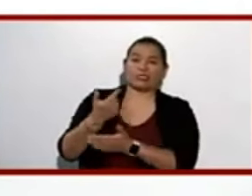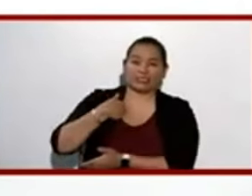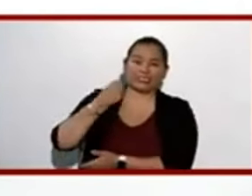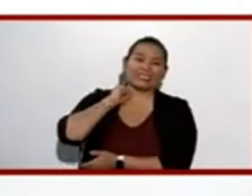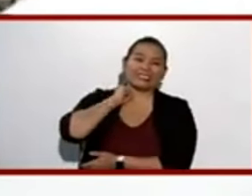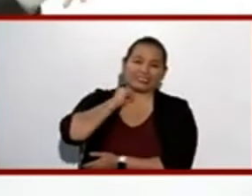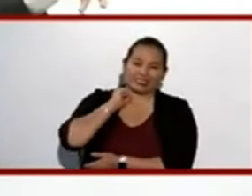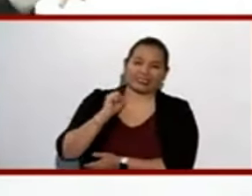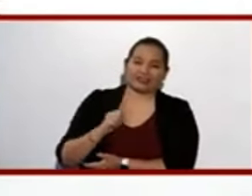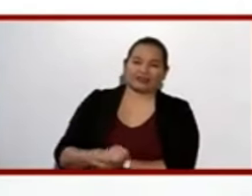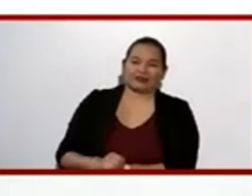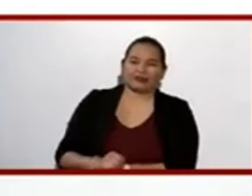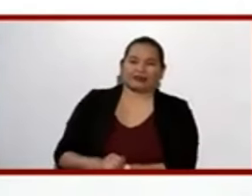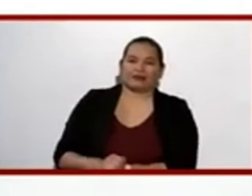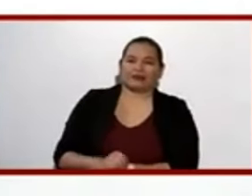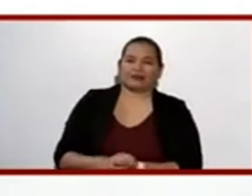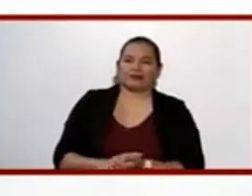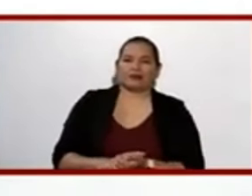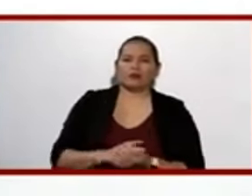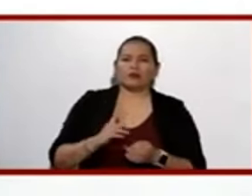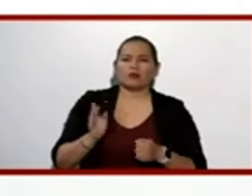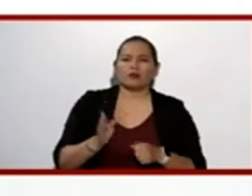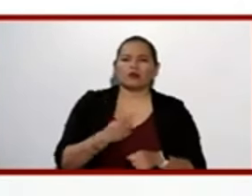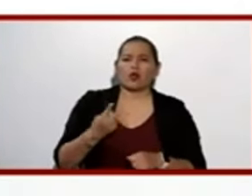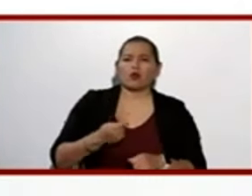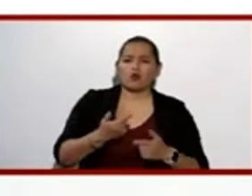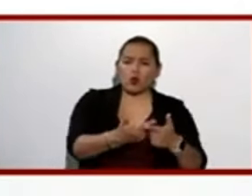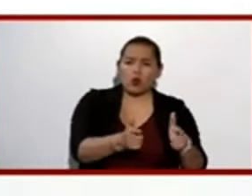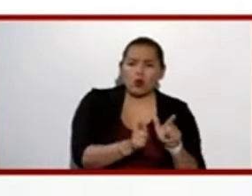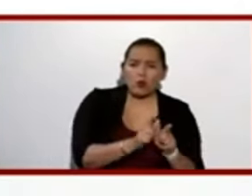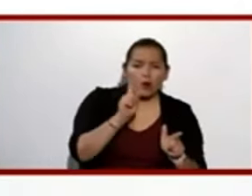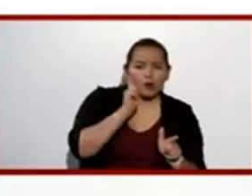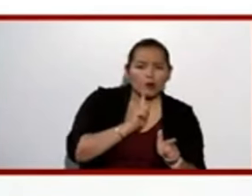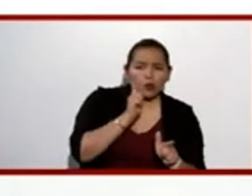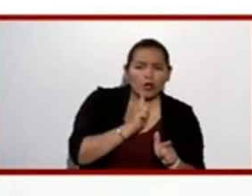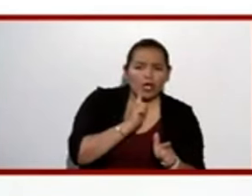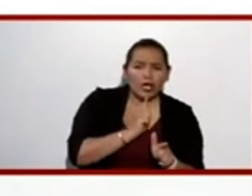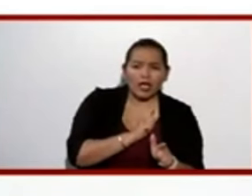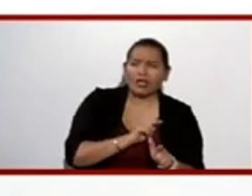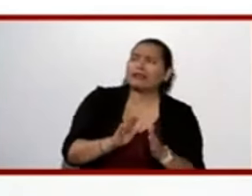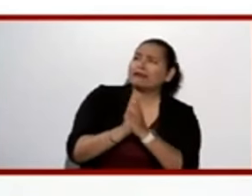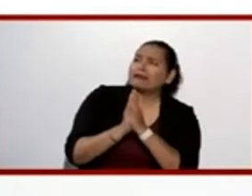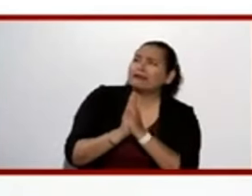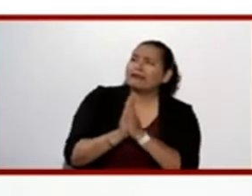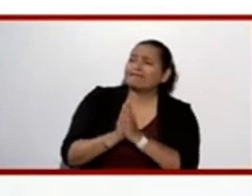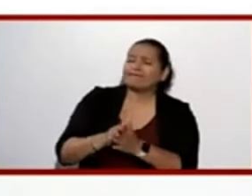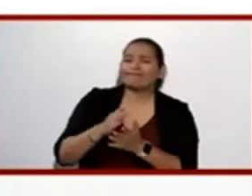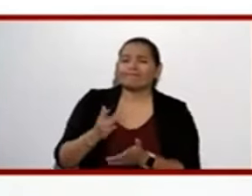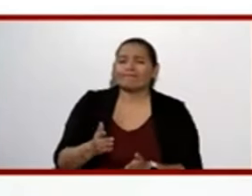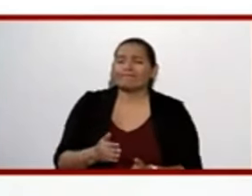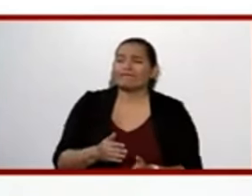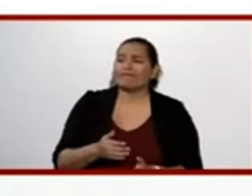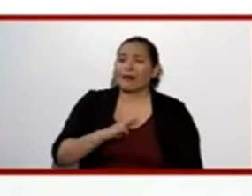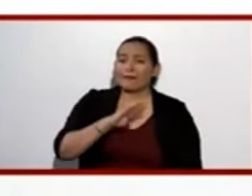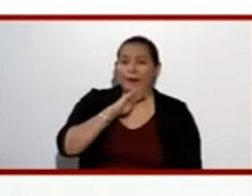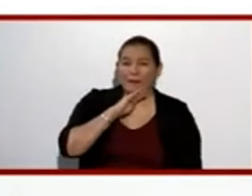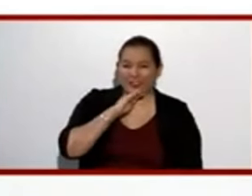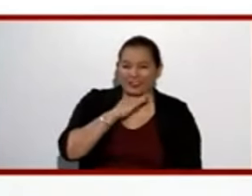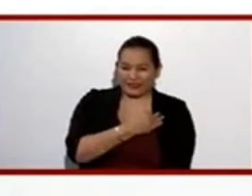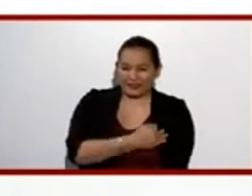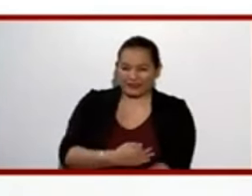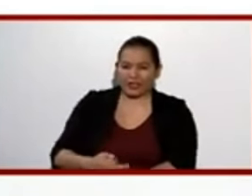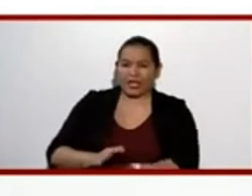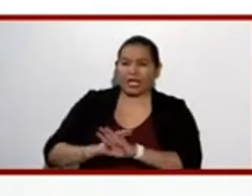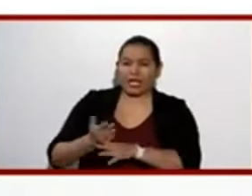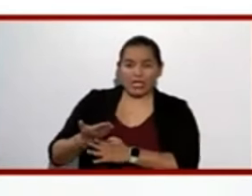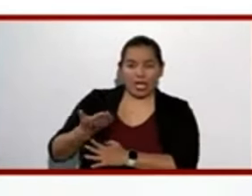eso lo propuse cuando un grupo de mujeres de todo el país me lo pidieron. Las mujeres me dijeron, las madres de familia que